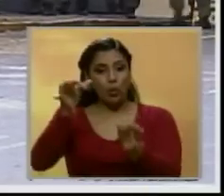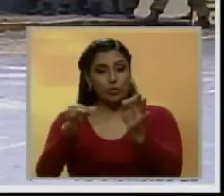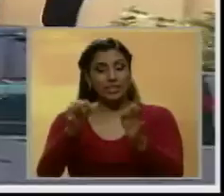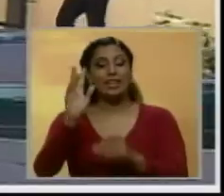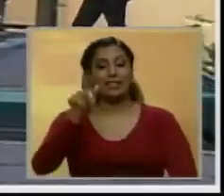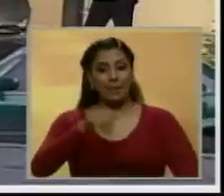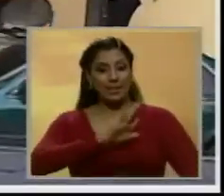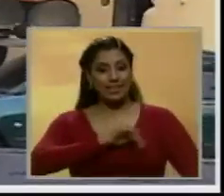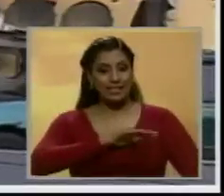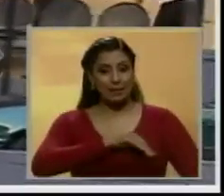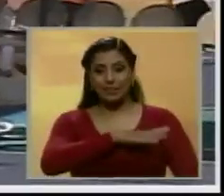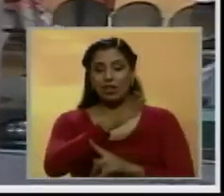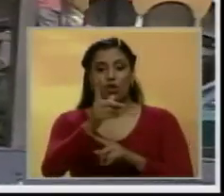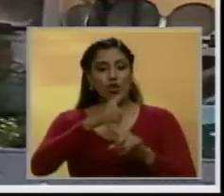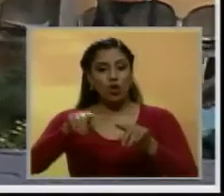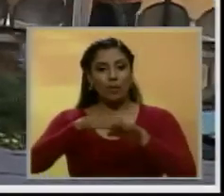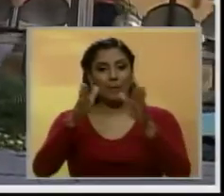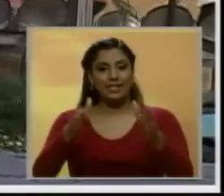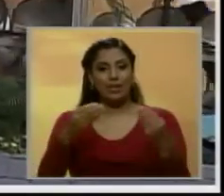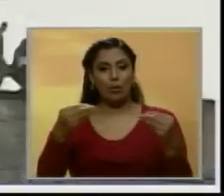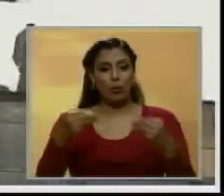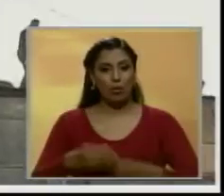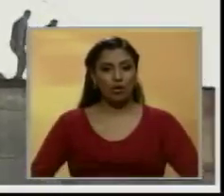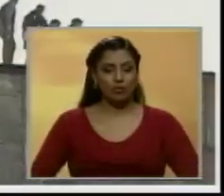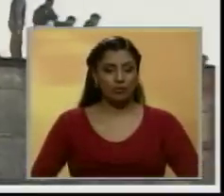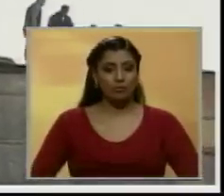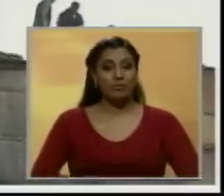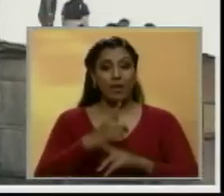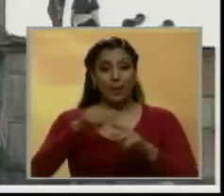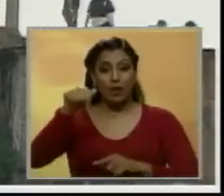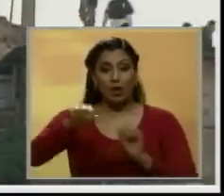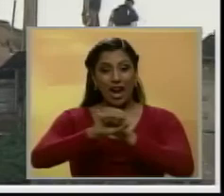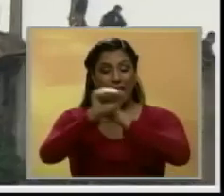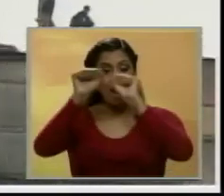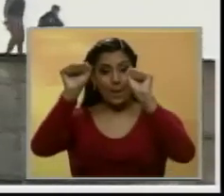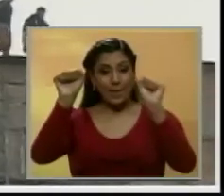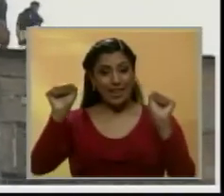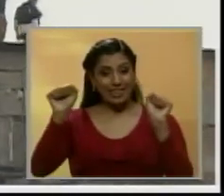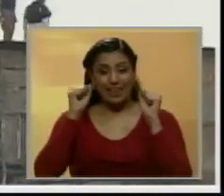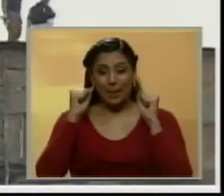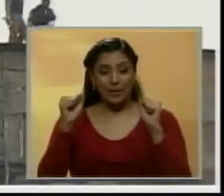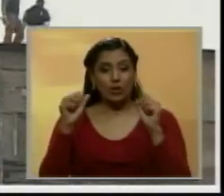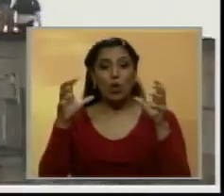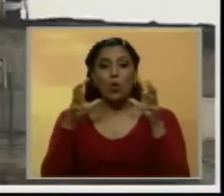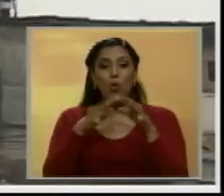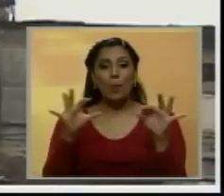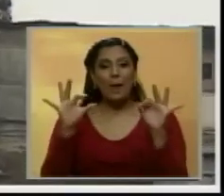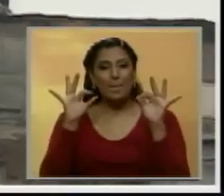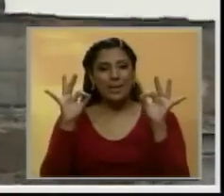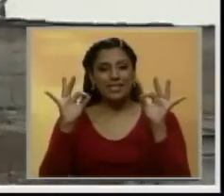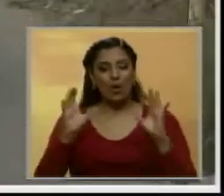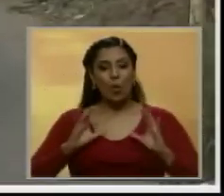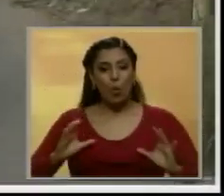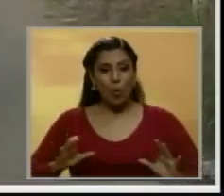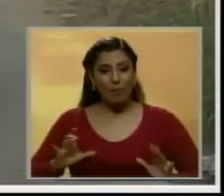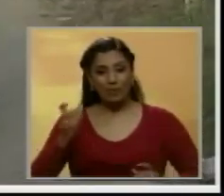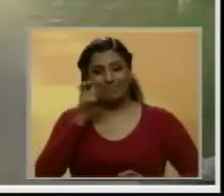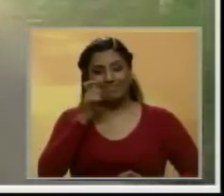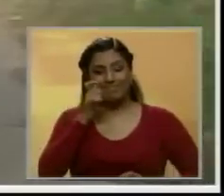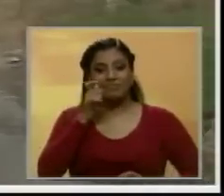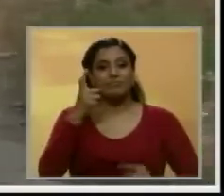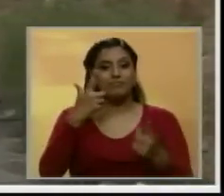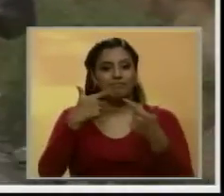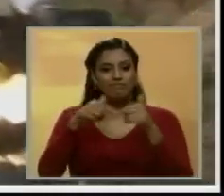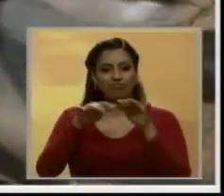el 6CPC y el Ministerio Público. Pero hoy desde tempranas horas de la mañana, grupos especiales de los cuerpos de seguridad